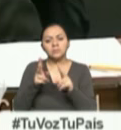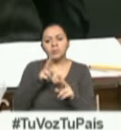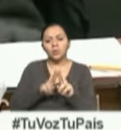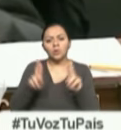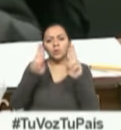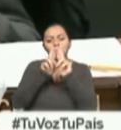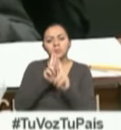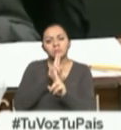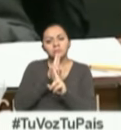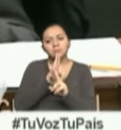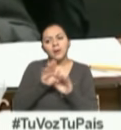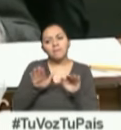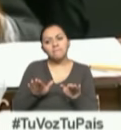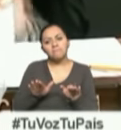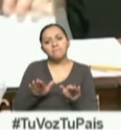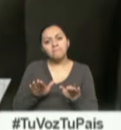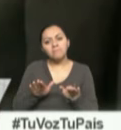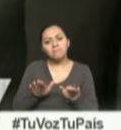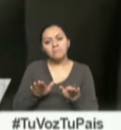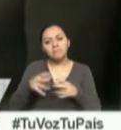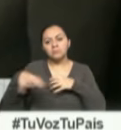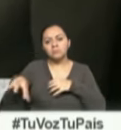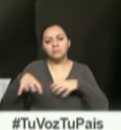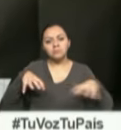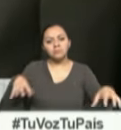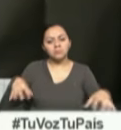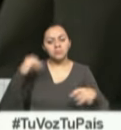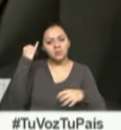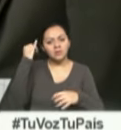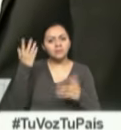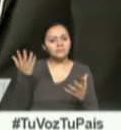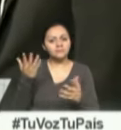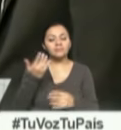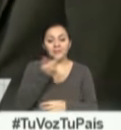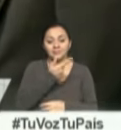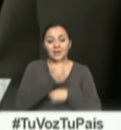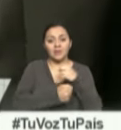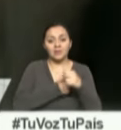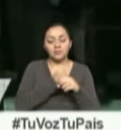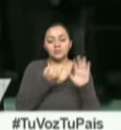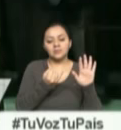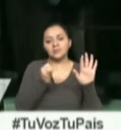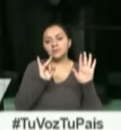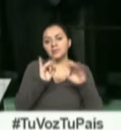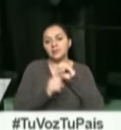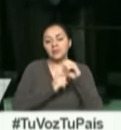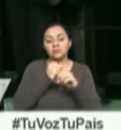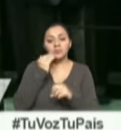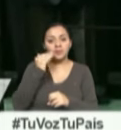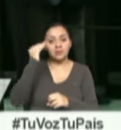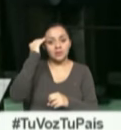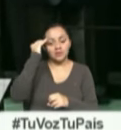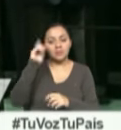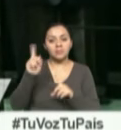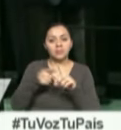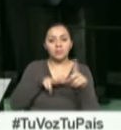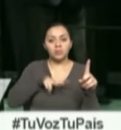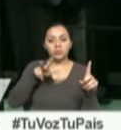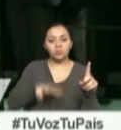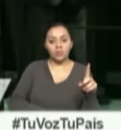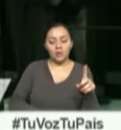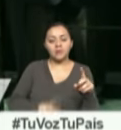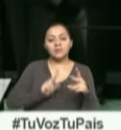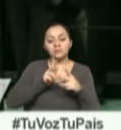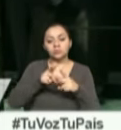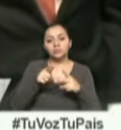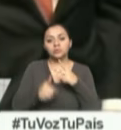la ONU permanece fragmentada. Guterres, de 67 años, fue primer ministro de Portugal y alto comisionado para los refugiados de la